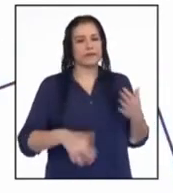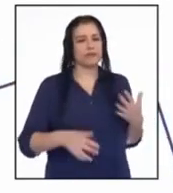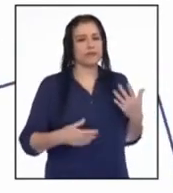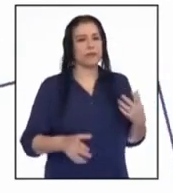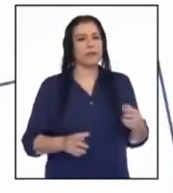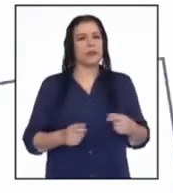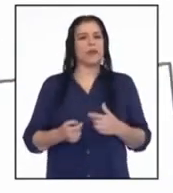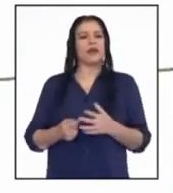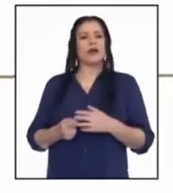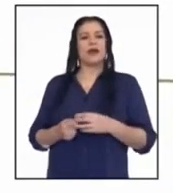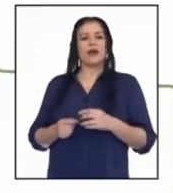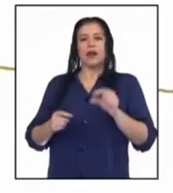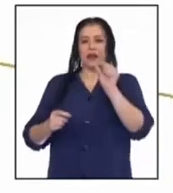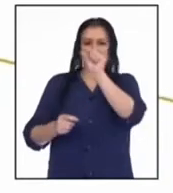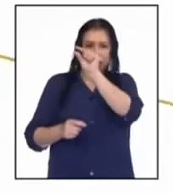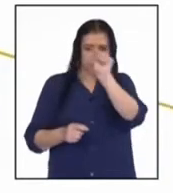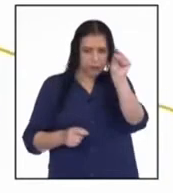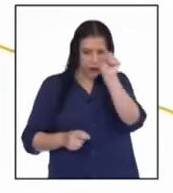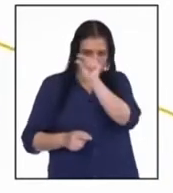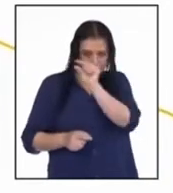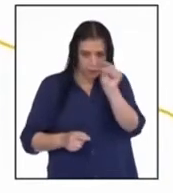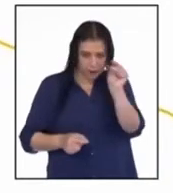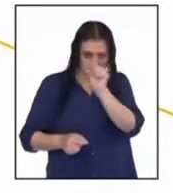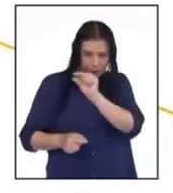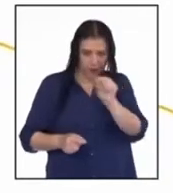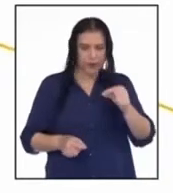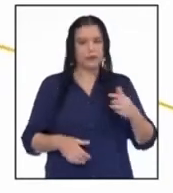el de barras apiladas,